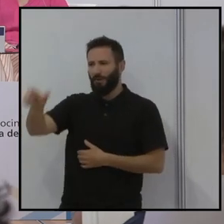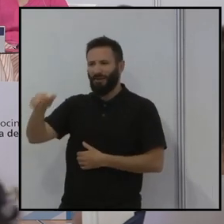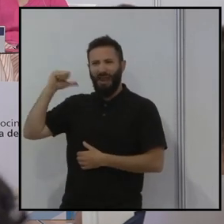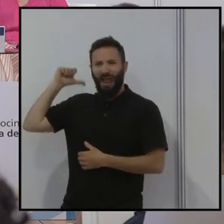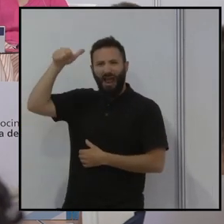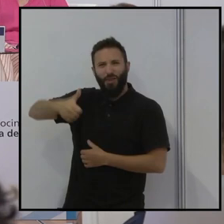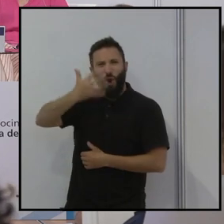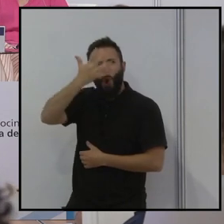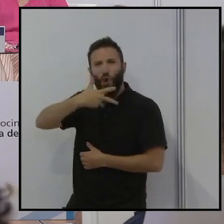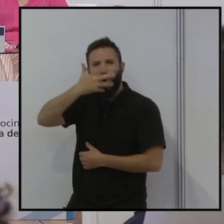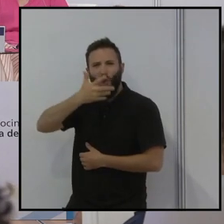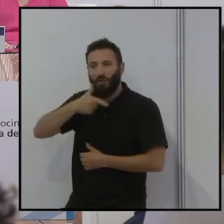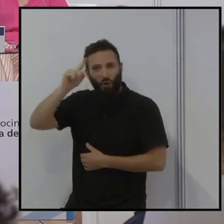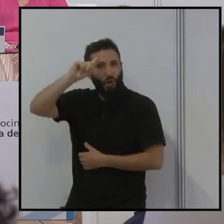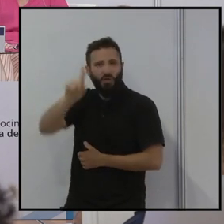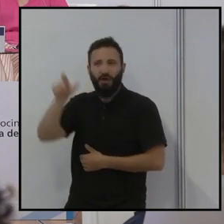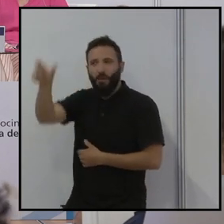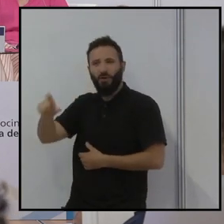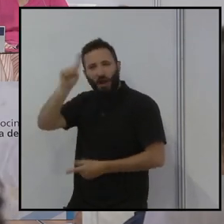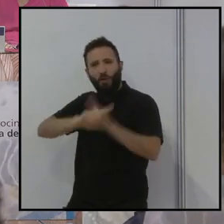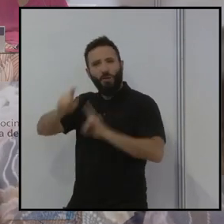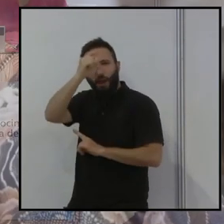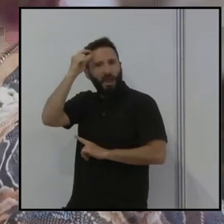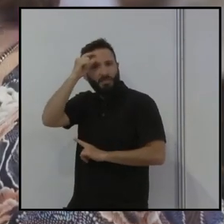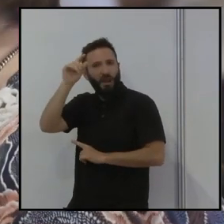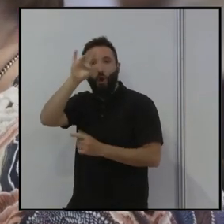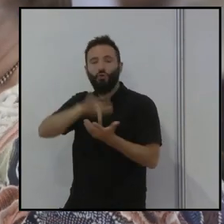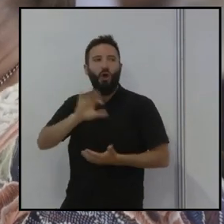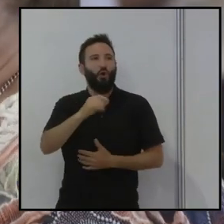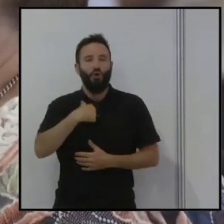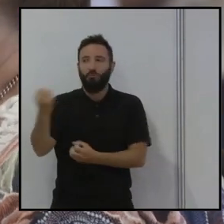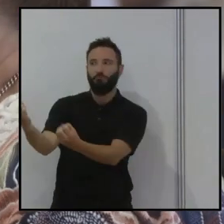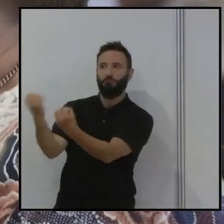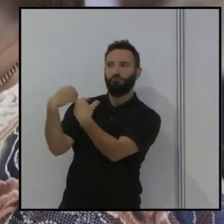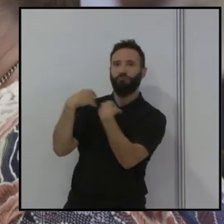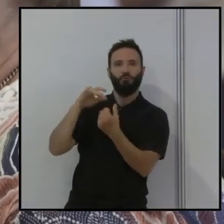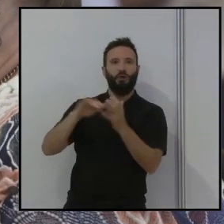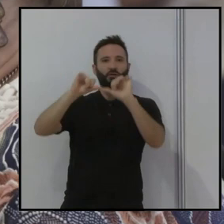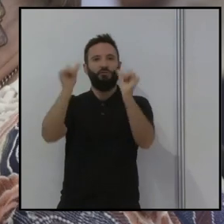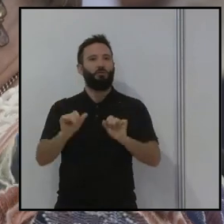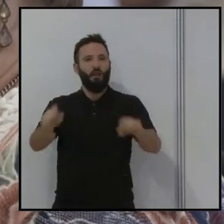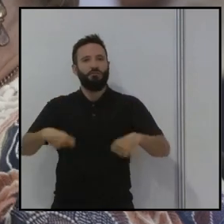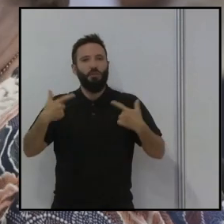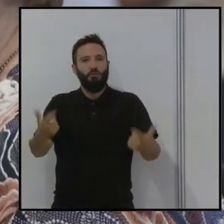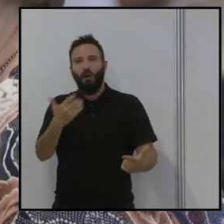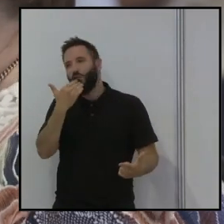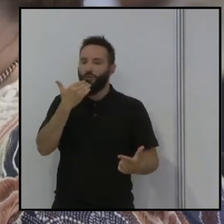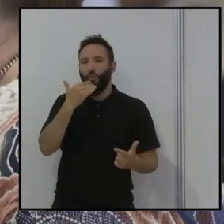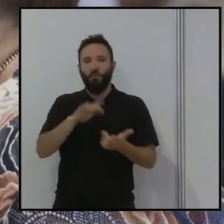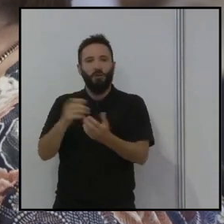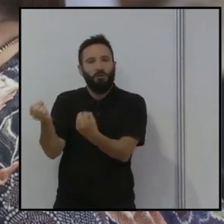y no sabía que tenía problemas mentales, o el hecho de que me lo dijera con el mismo tono, como si estuviera